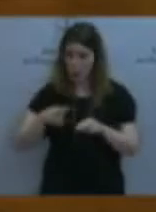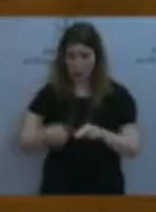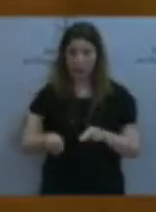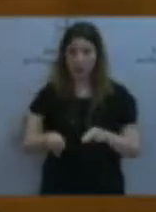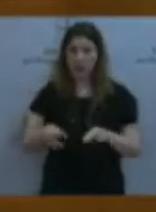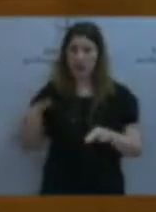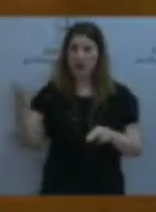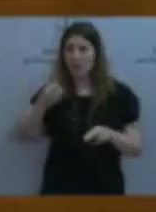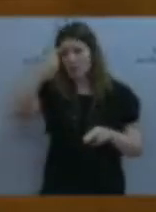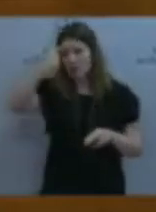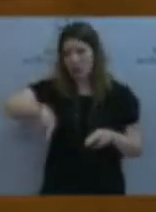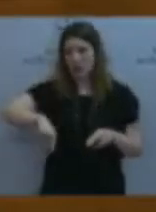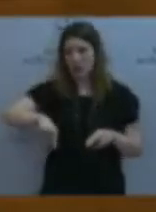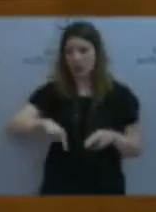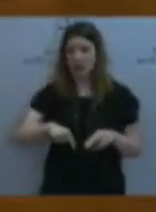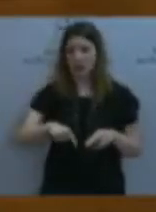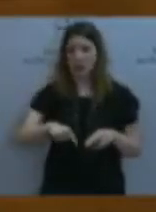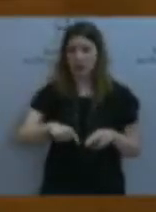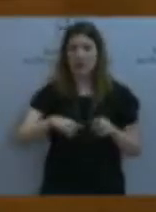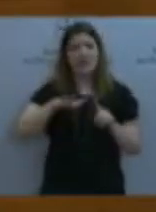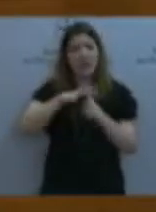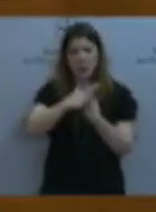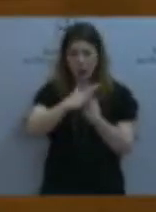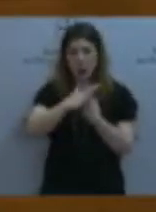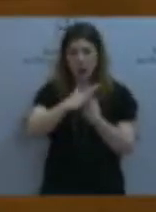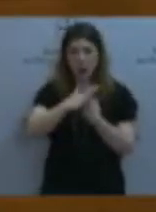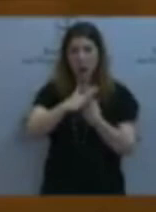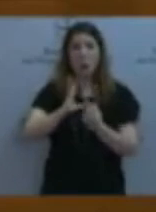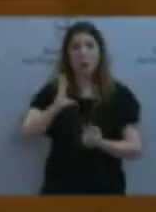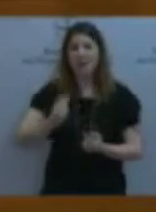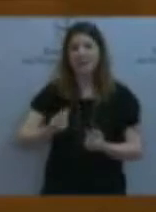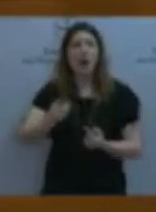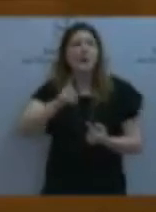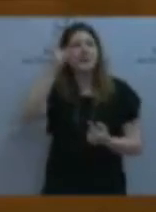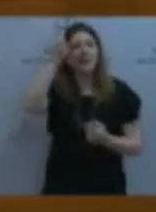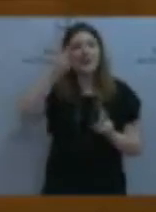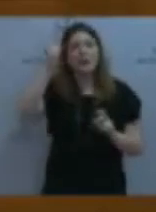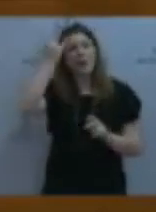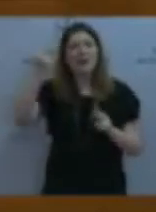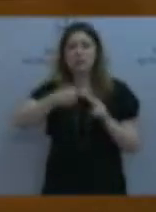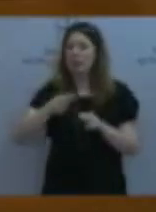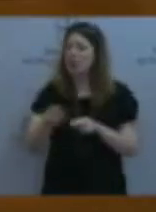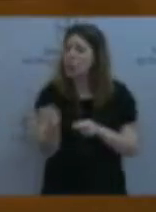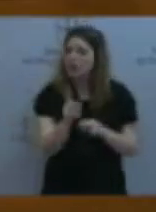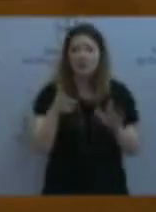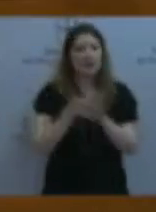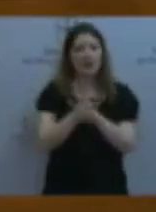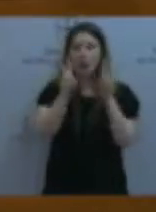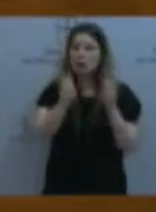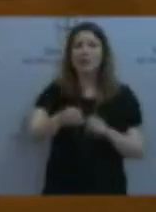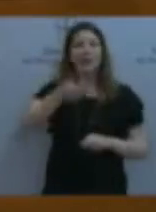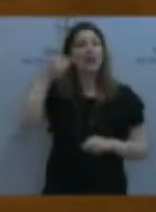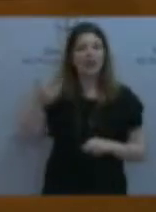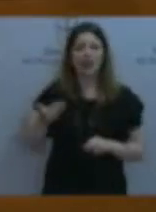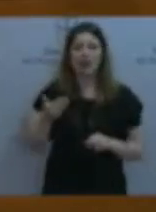delante no es una cuestión de ideologías, sino que lo que tenemos delante es una cuestión de dignidad, es una cuestión de derechos humanos, es